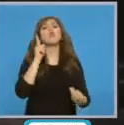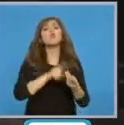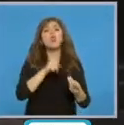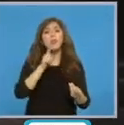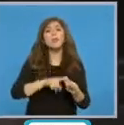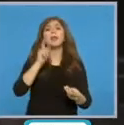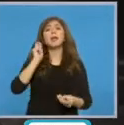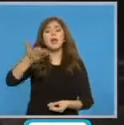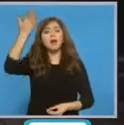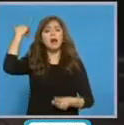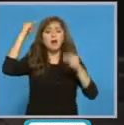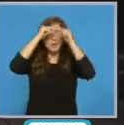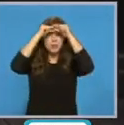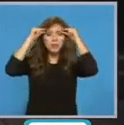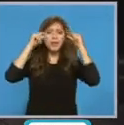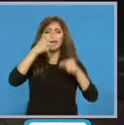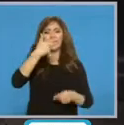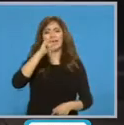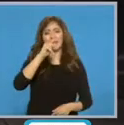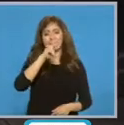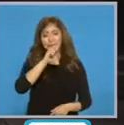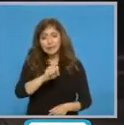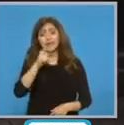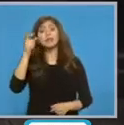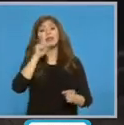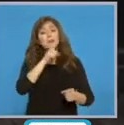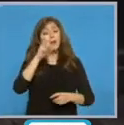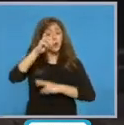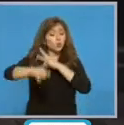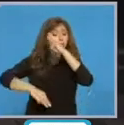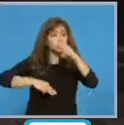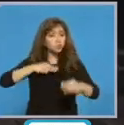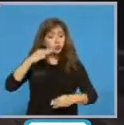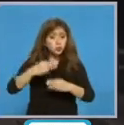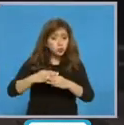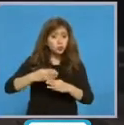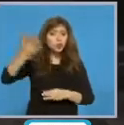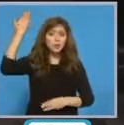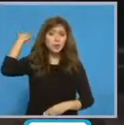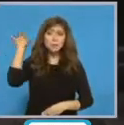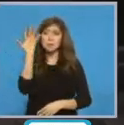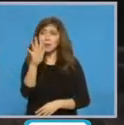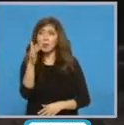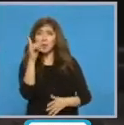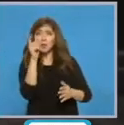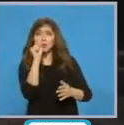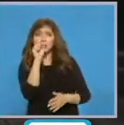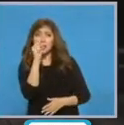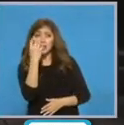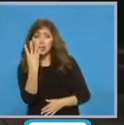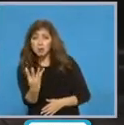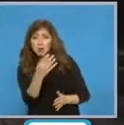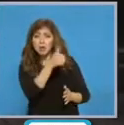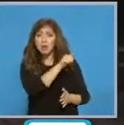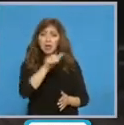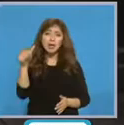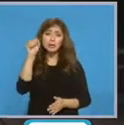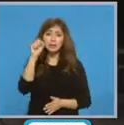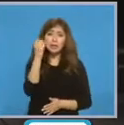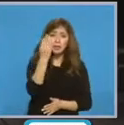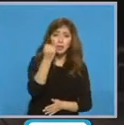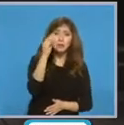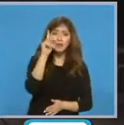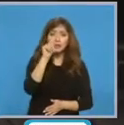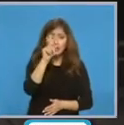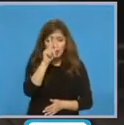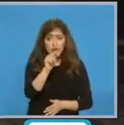ya los hippies en la Ciudad de México y en el mundo los 60, ya los hippies ya venían desde el 64, pero 69, 70, ya en